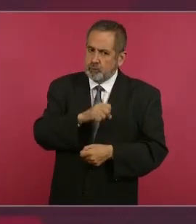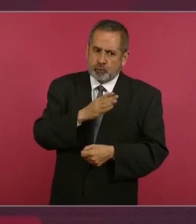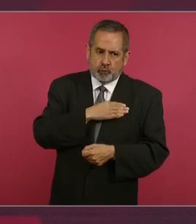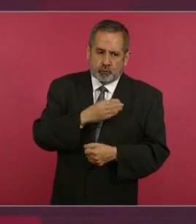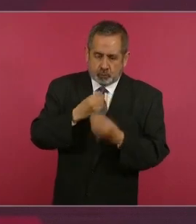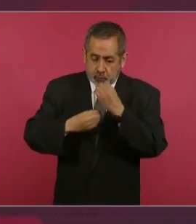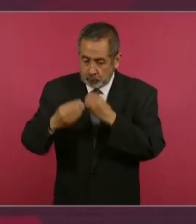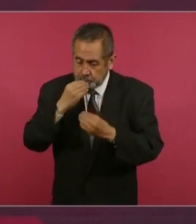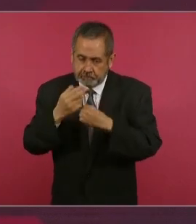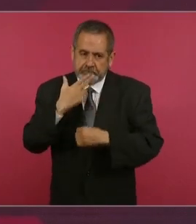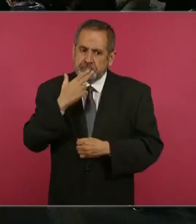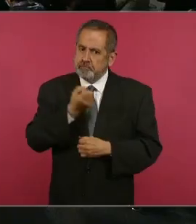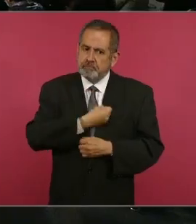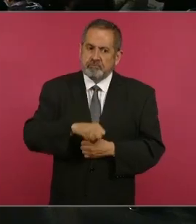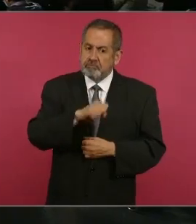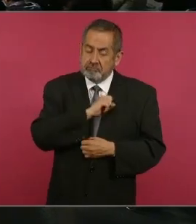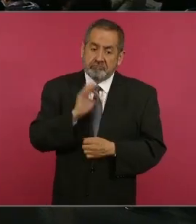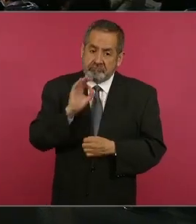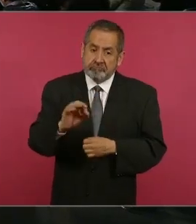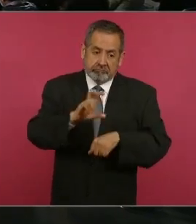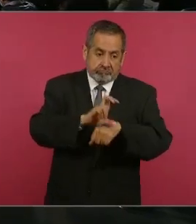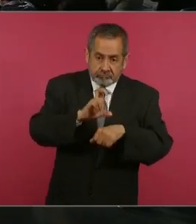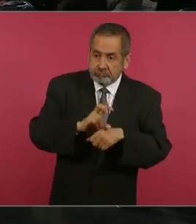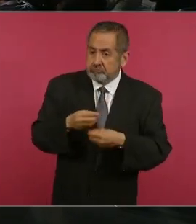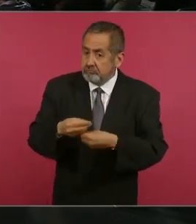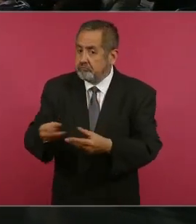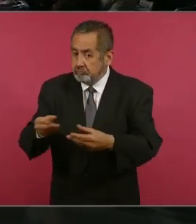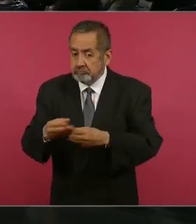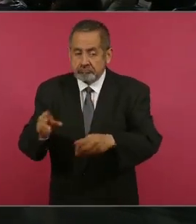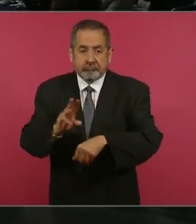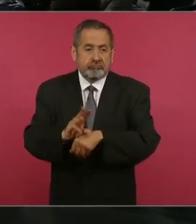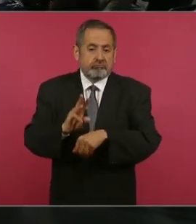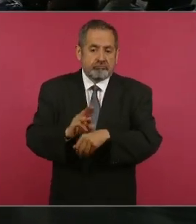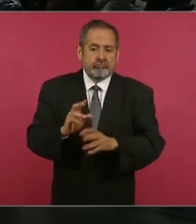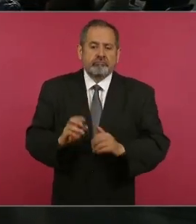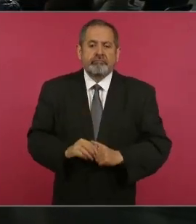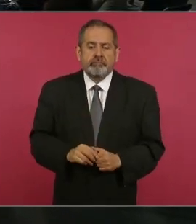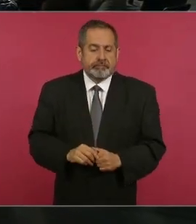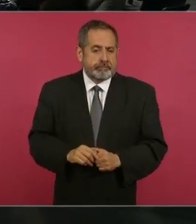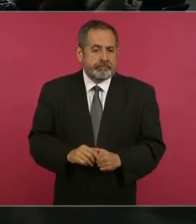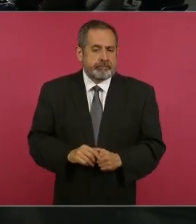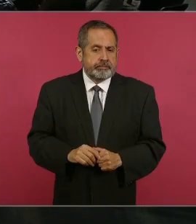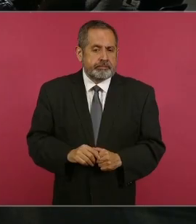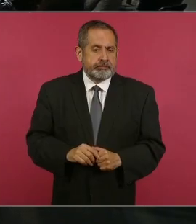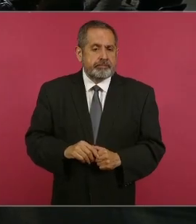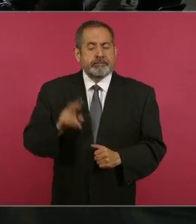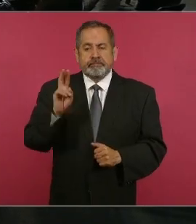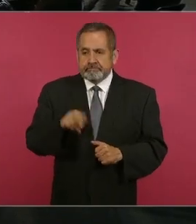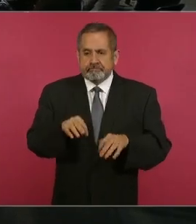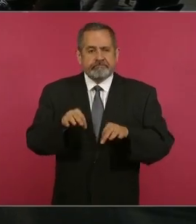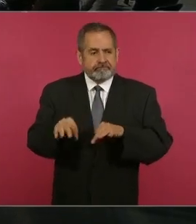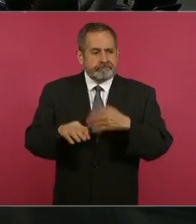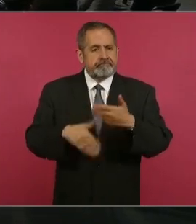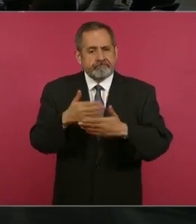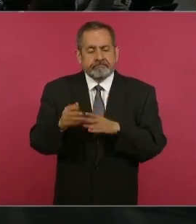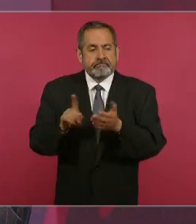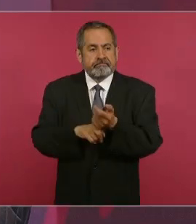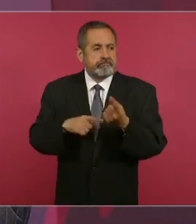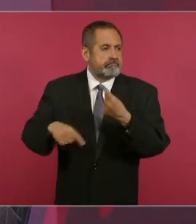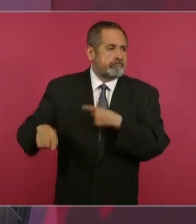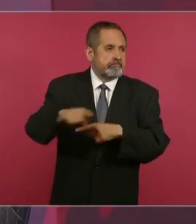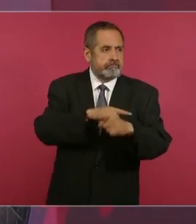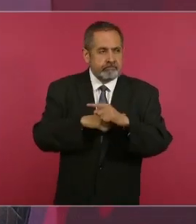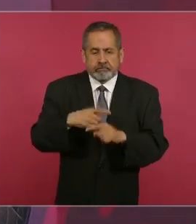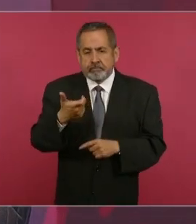significa en la alimentación. Entonces, ya todos están trabajando, se está llegando a un acuerdo en el